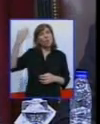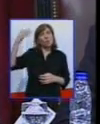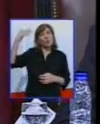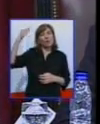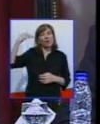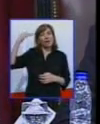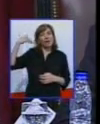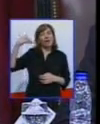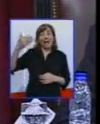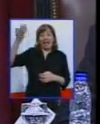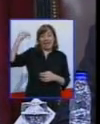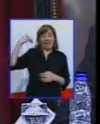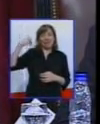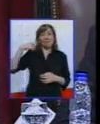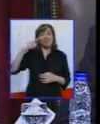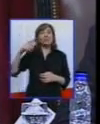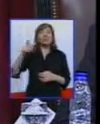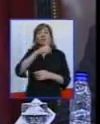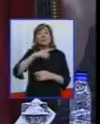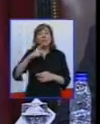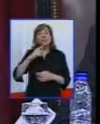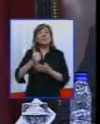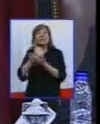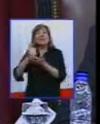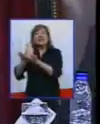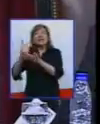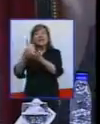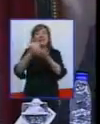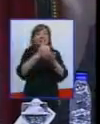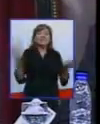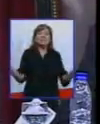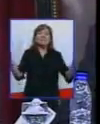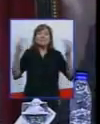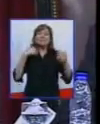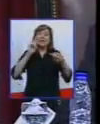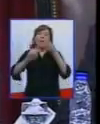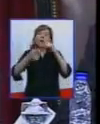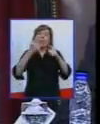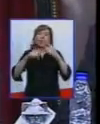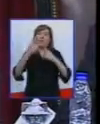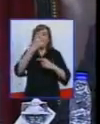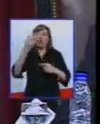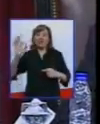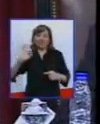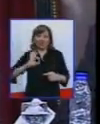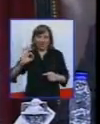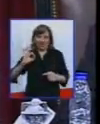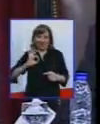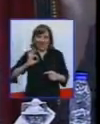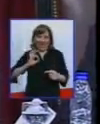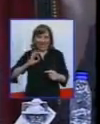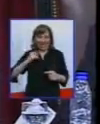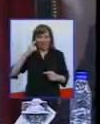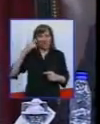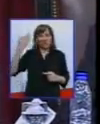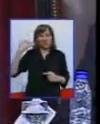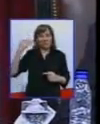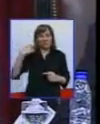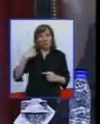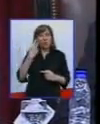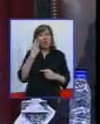año pasado convocaba a toda la dirigencia al acuerdo del Bicentenario. Y cuando después vi a